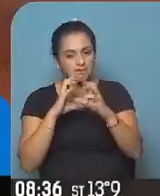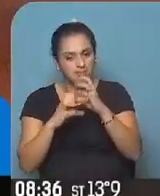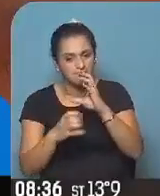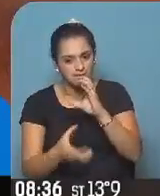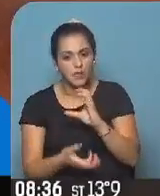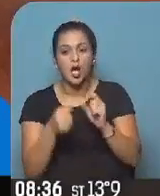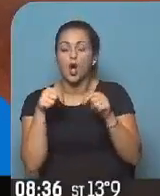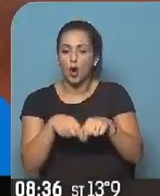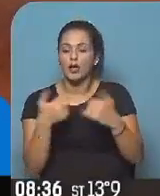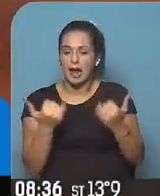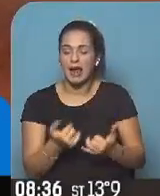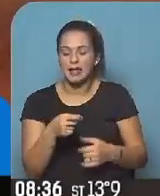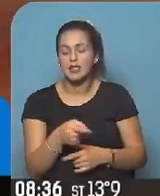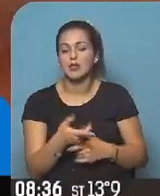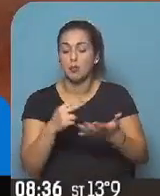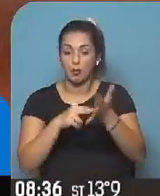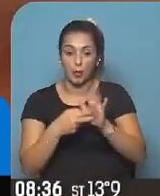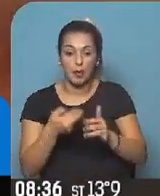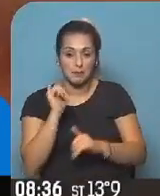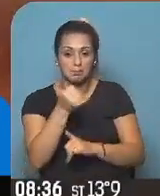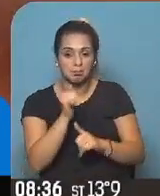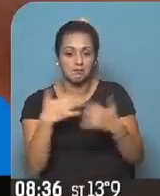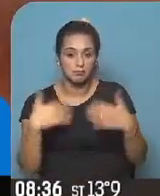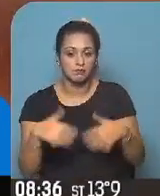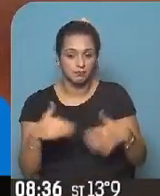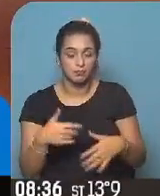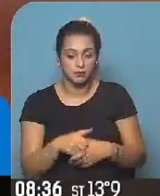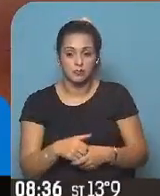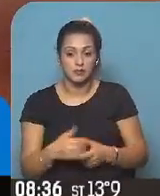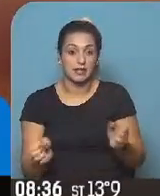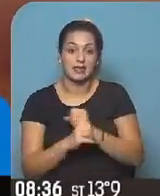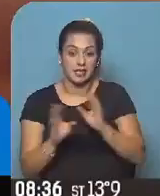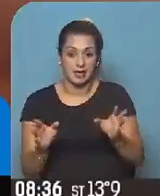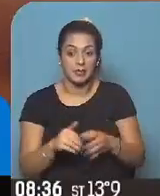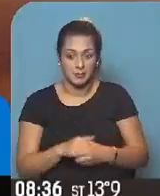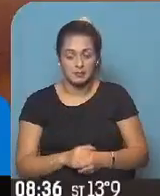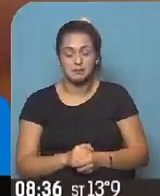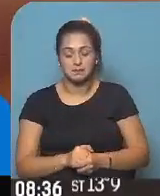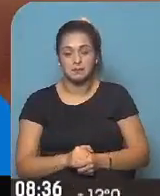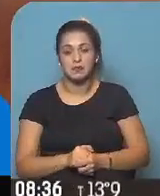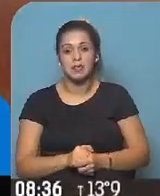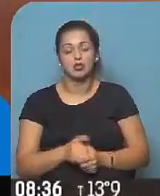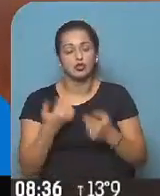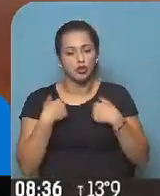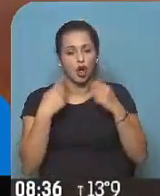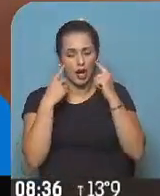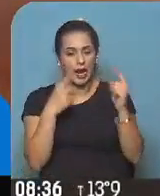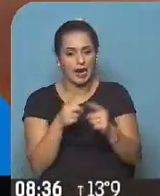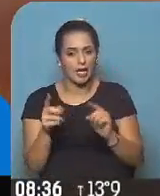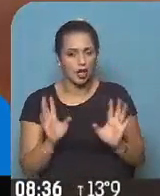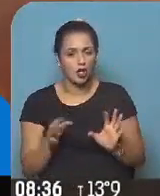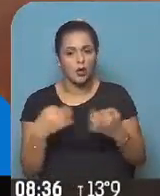hoy tenemos una crisis es tormenta la señora del gobierno creo que está muy bien